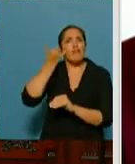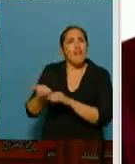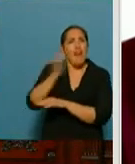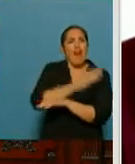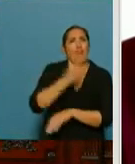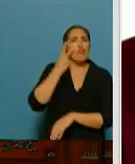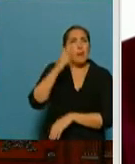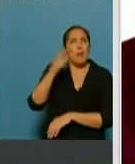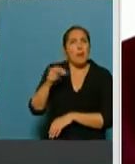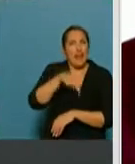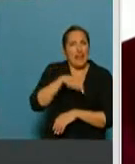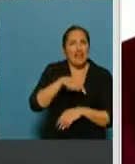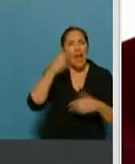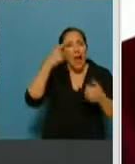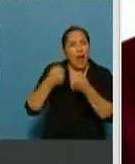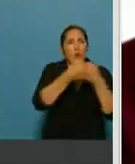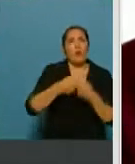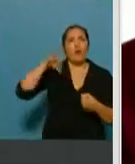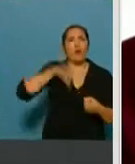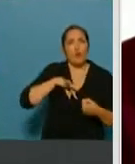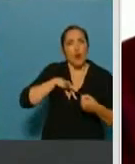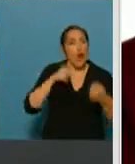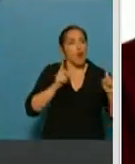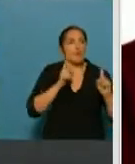Primeramente que no es un contrato, pero, o sea,